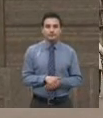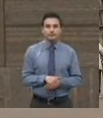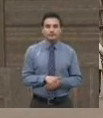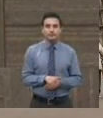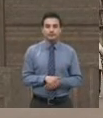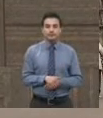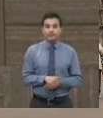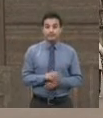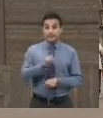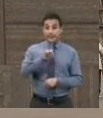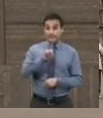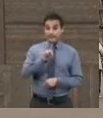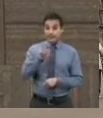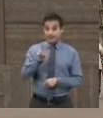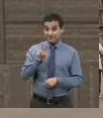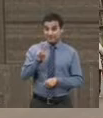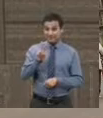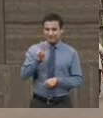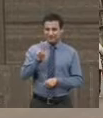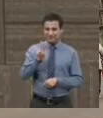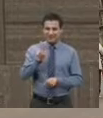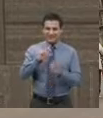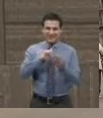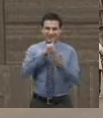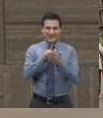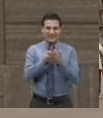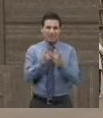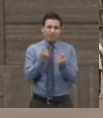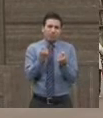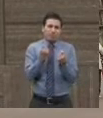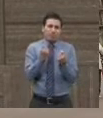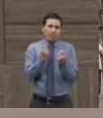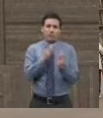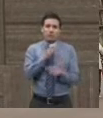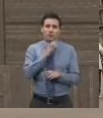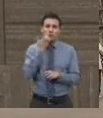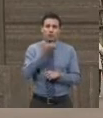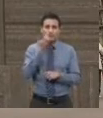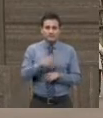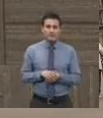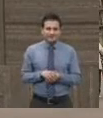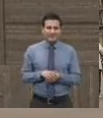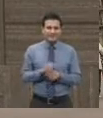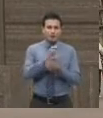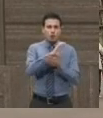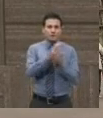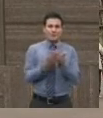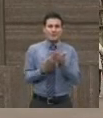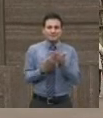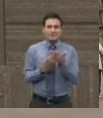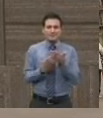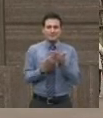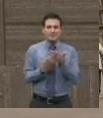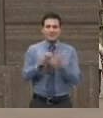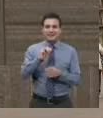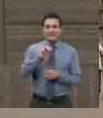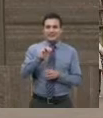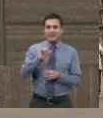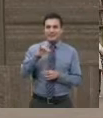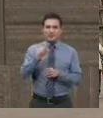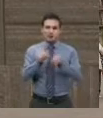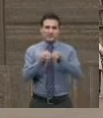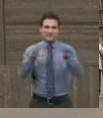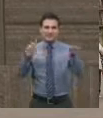El Partido Verde viene violando en esta circunstancia de contratar de manera ilegal medios de comunicación desde el